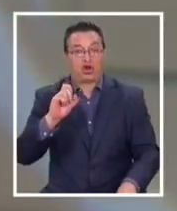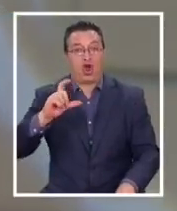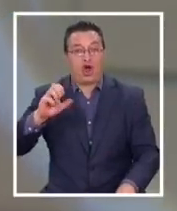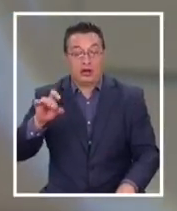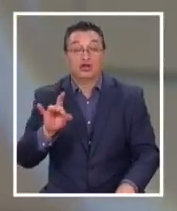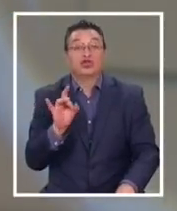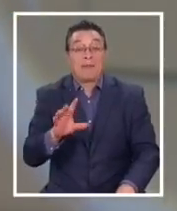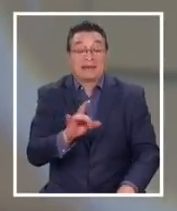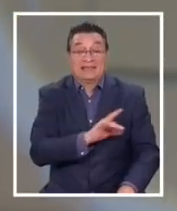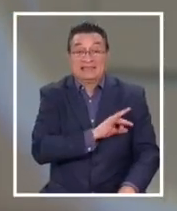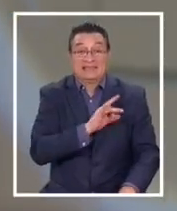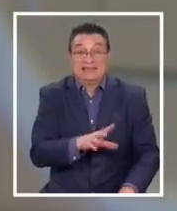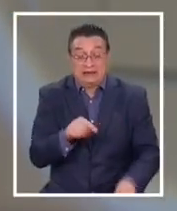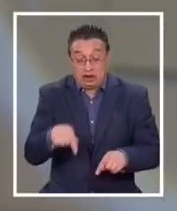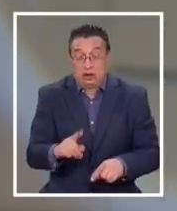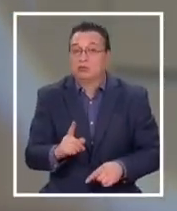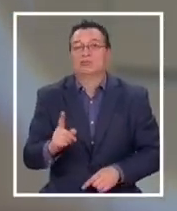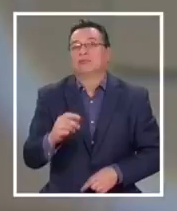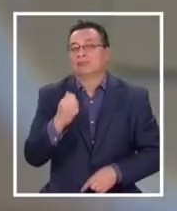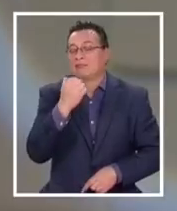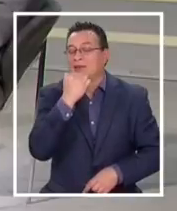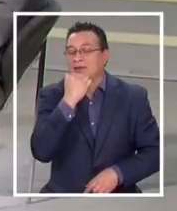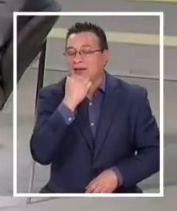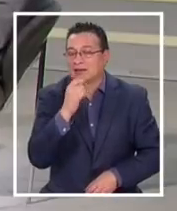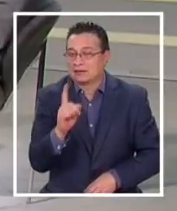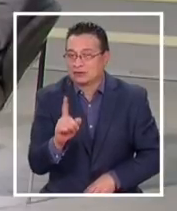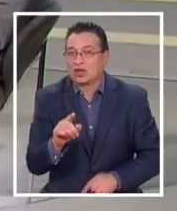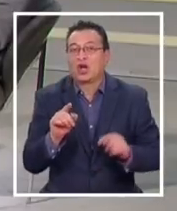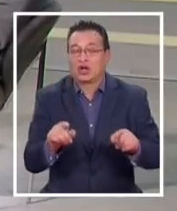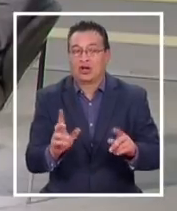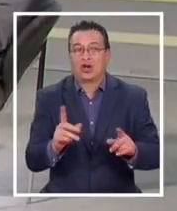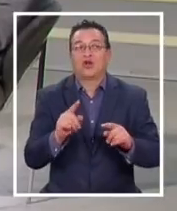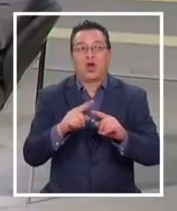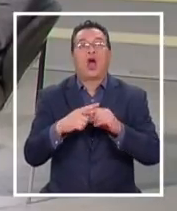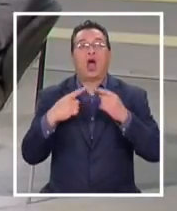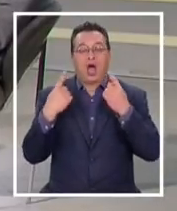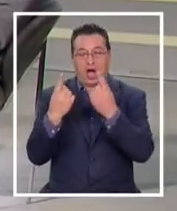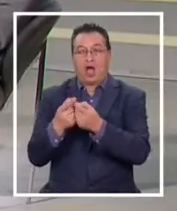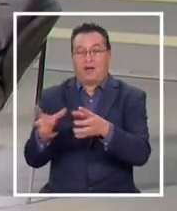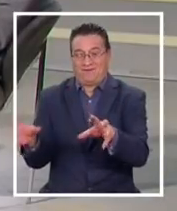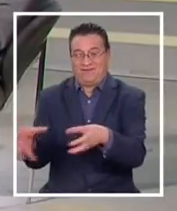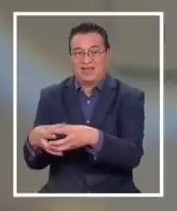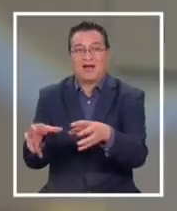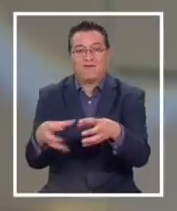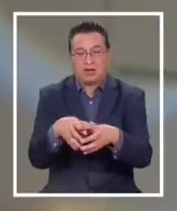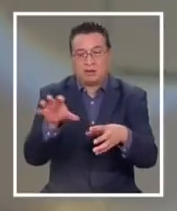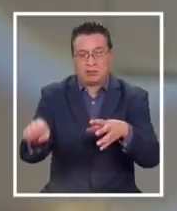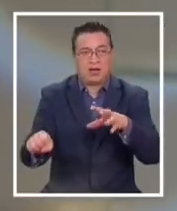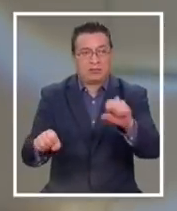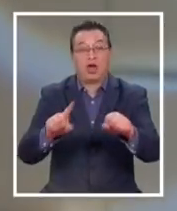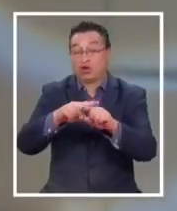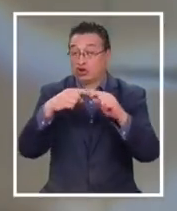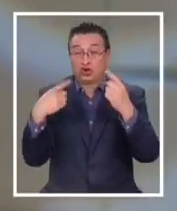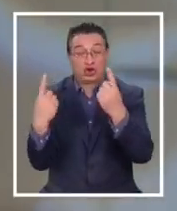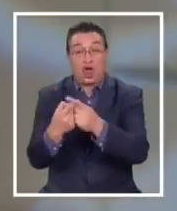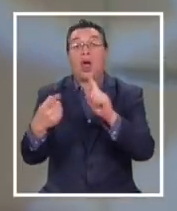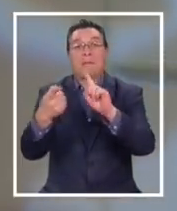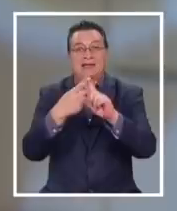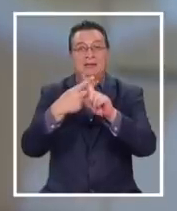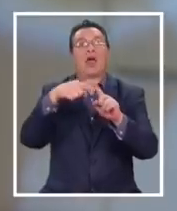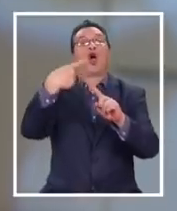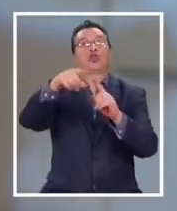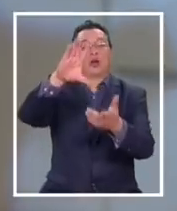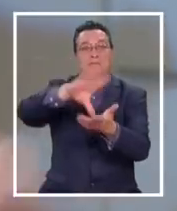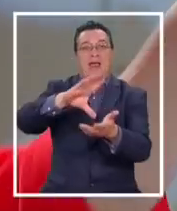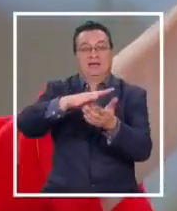solo Chile, es un error. O sea, de ¿usted puede asegurar que el crimen... revisamos todas las bandas y que han ido cayendo, todas tienen participación extranjera.